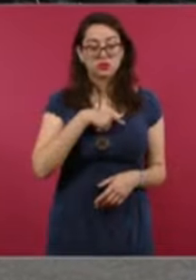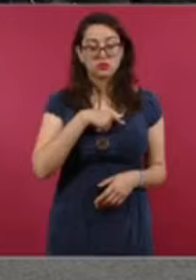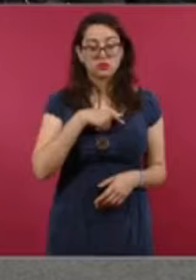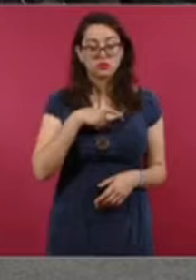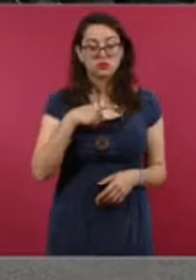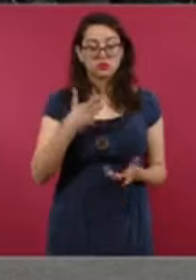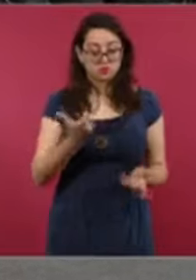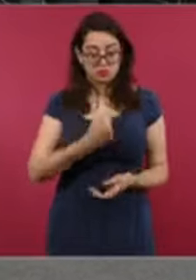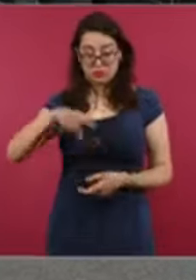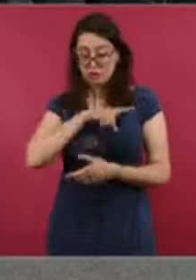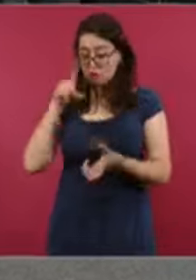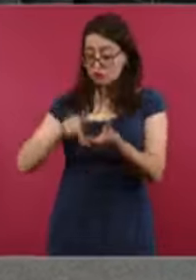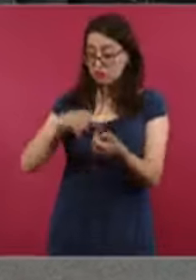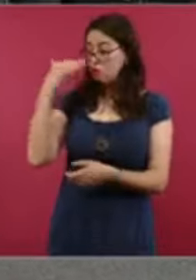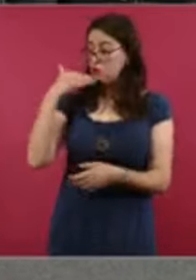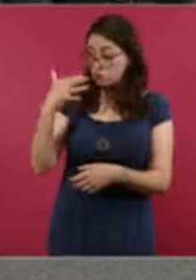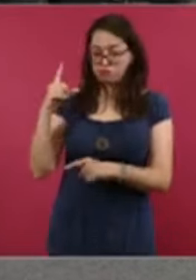todo lo relacionado con la salud.